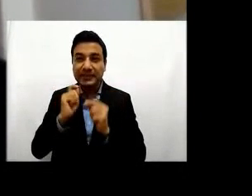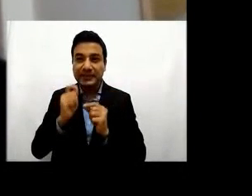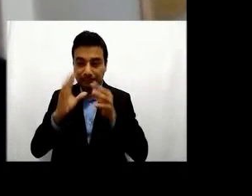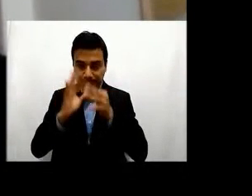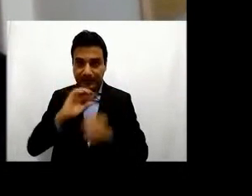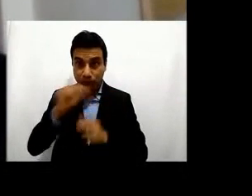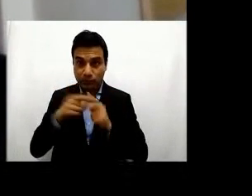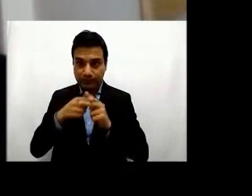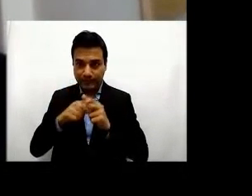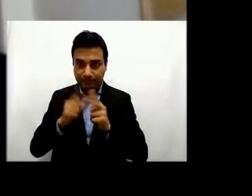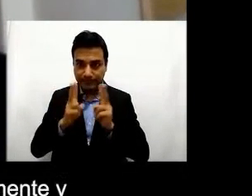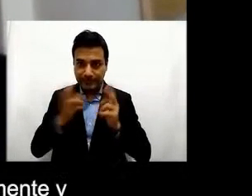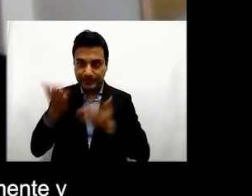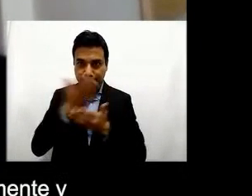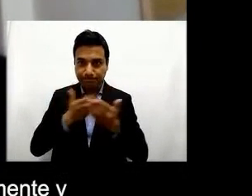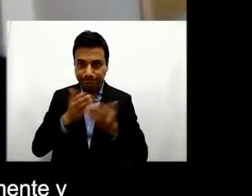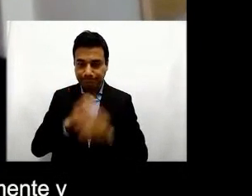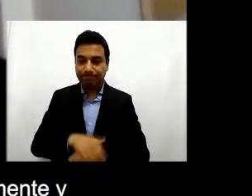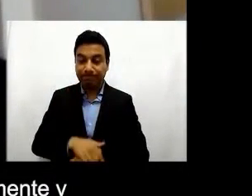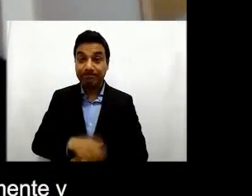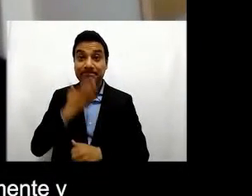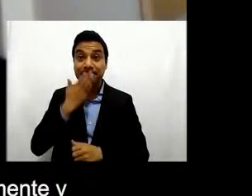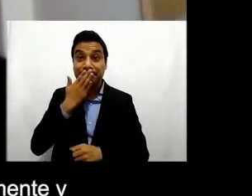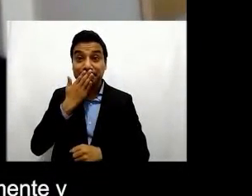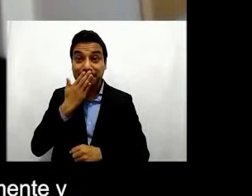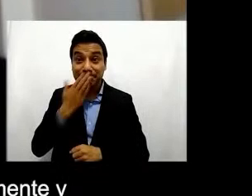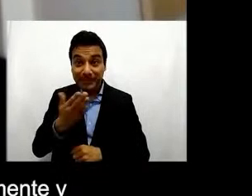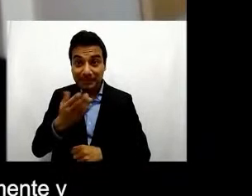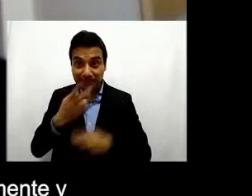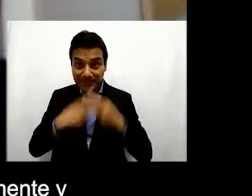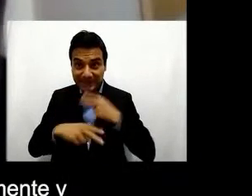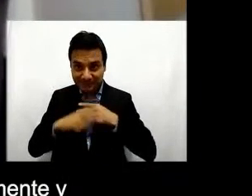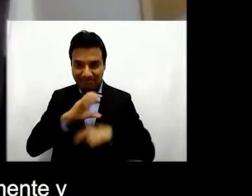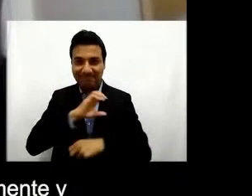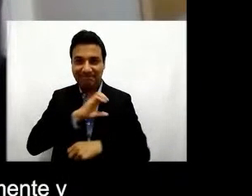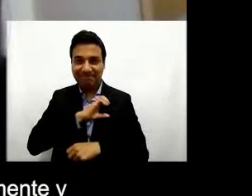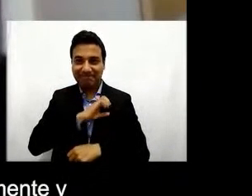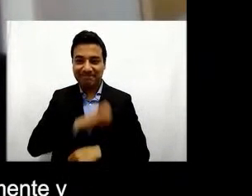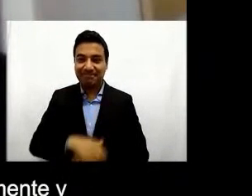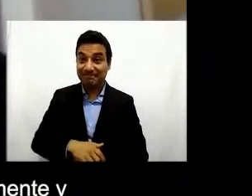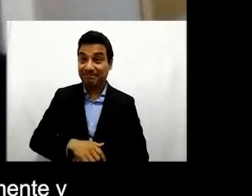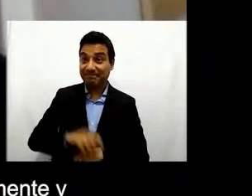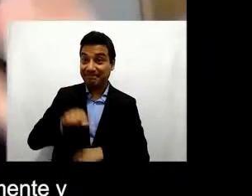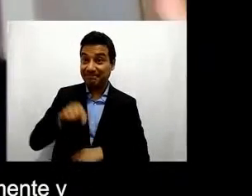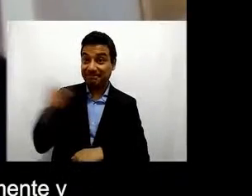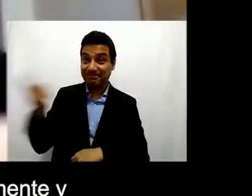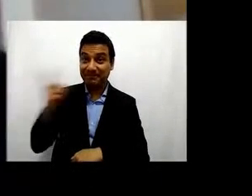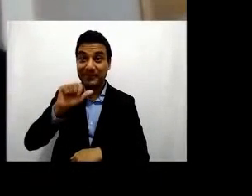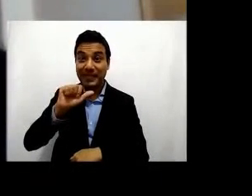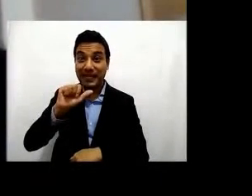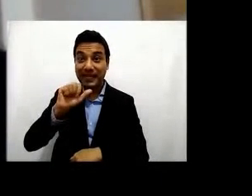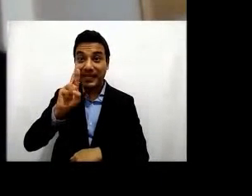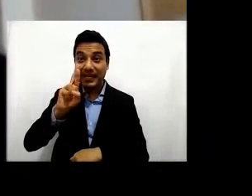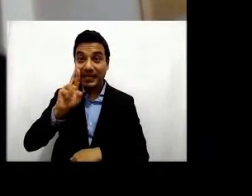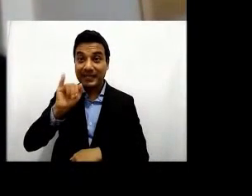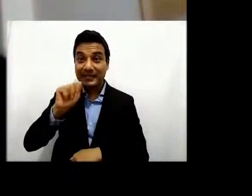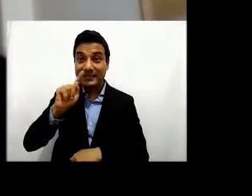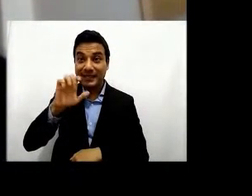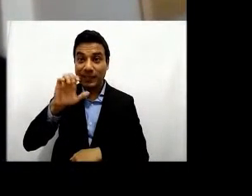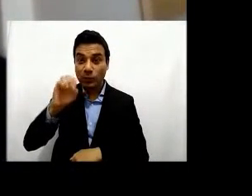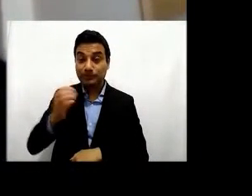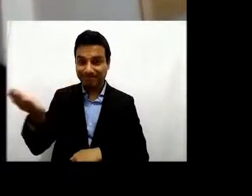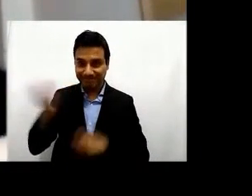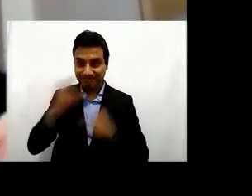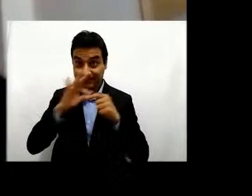entre todos. Así que les doy la más cordial bienvenida nuevamente y Aristeo, paso contigo para que puedas presentarte muy